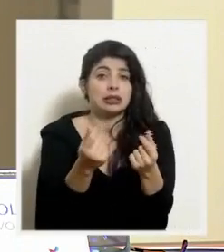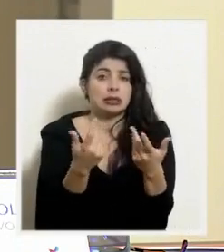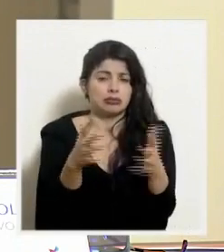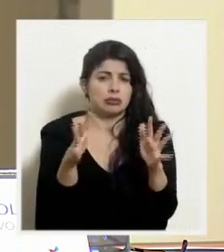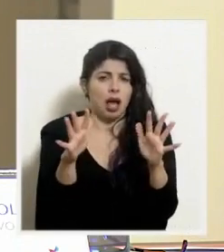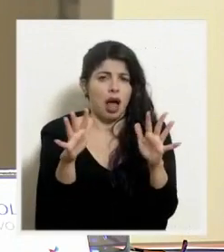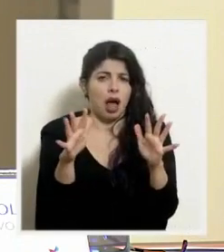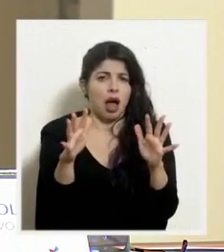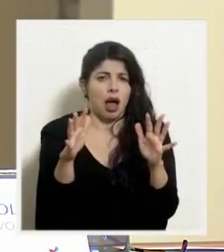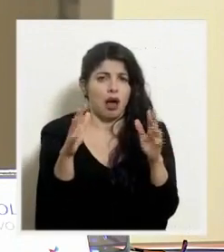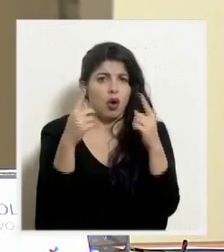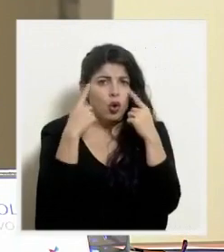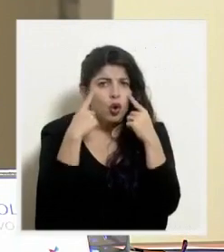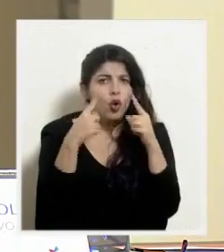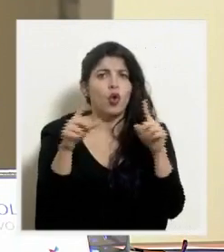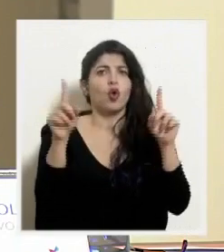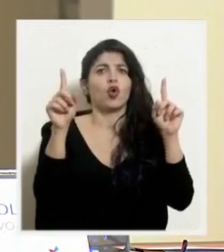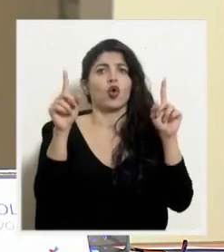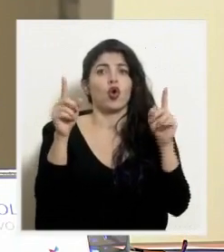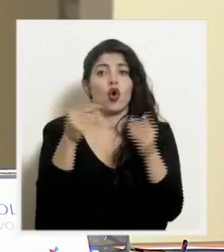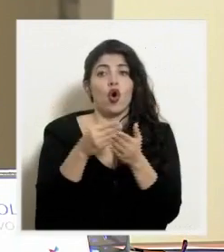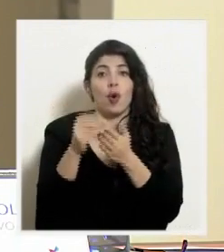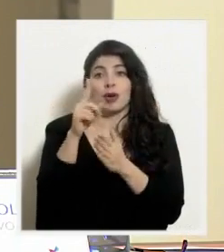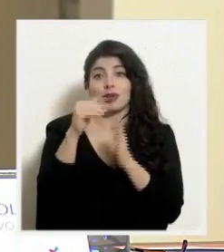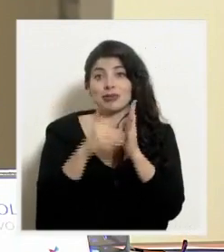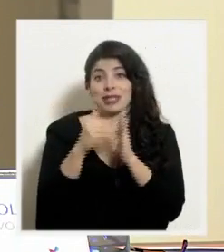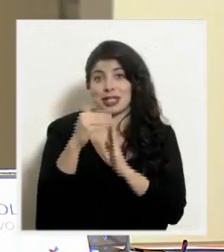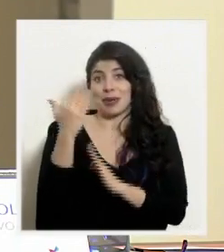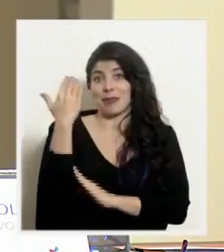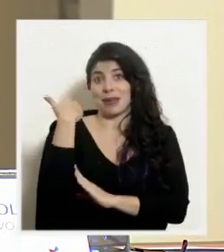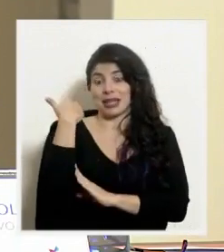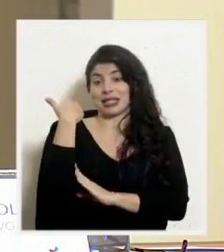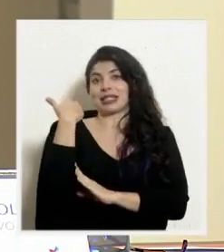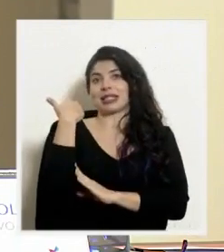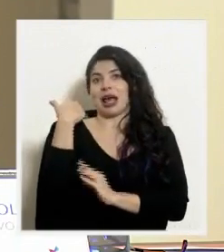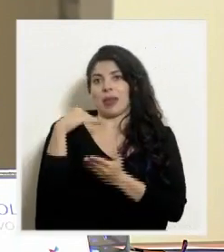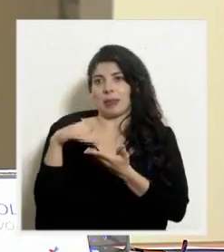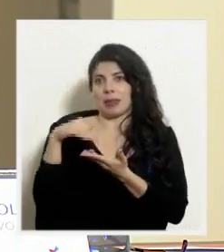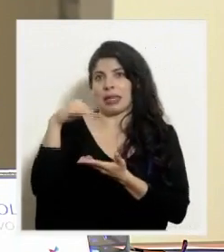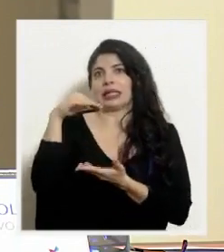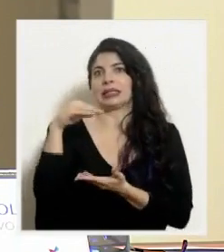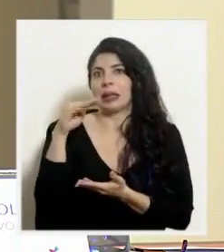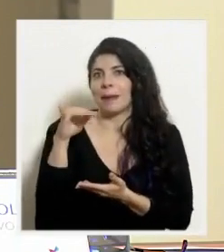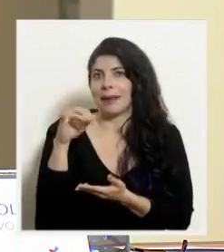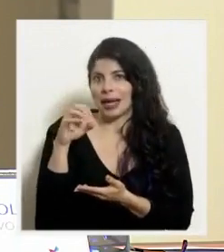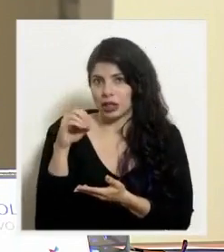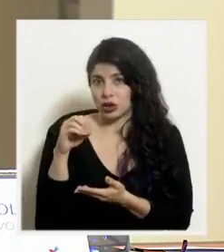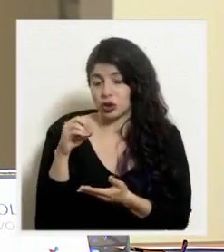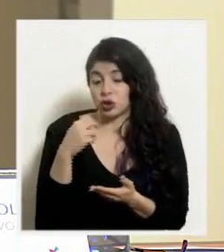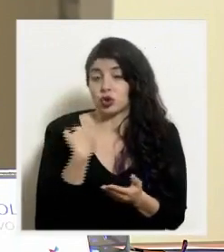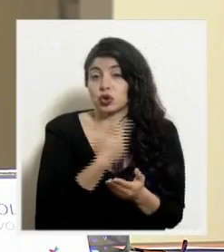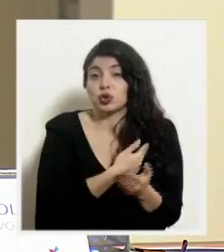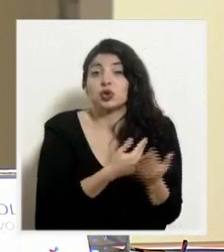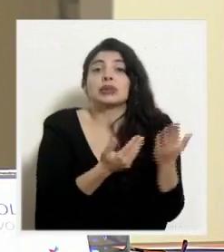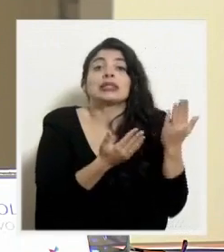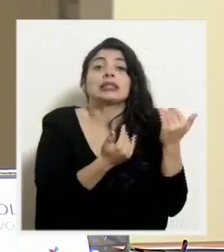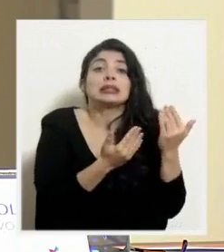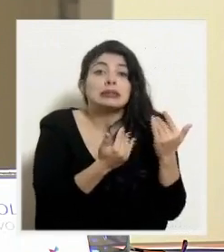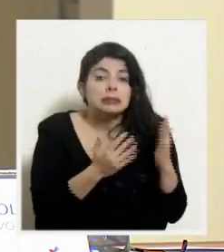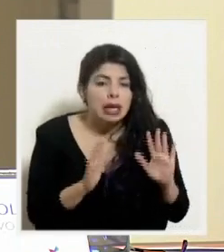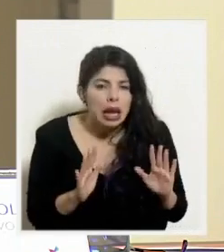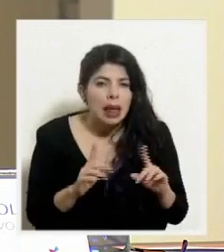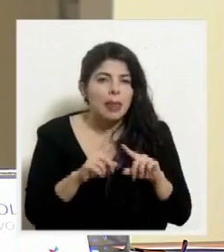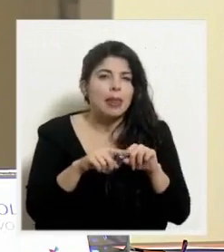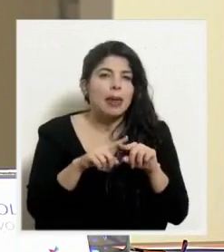ya logramos con la compra del millón anterior un proceso de aceleración para mayo y estaríamos esperando, dependiendo de